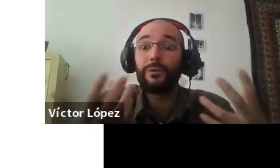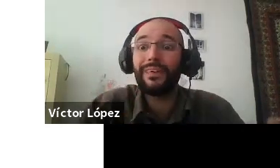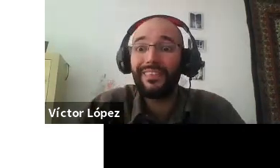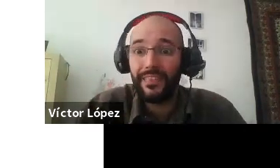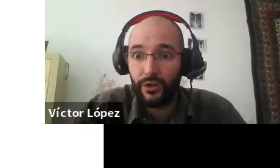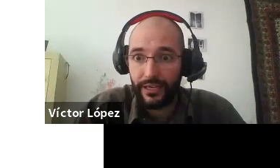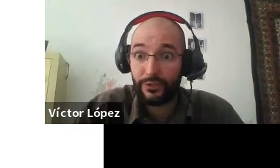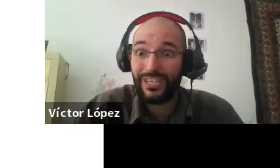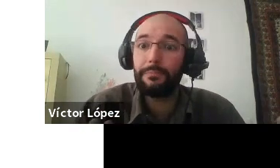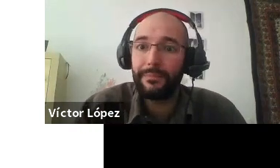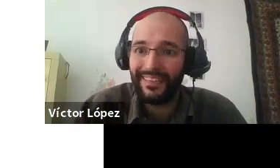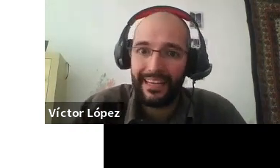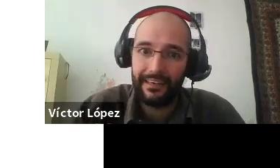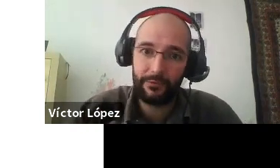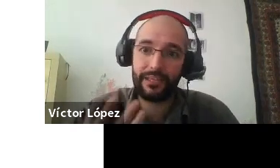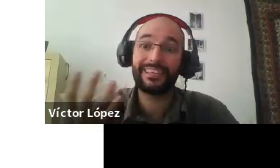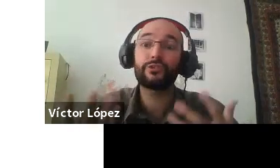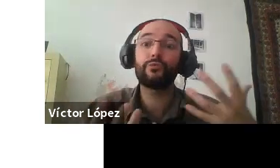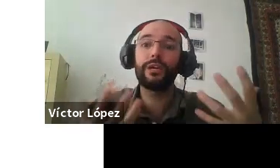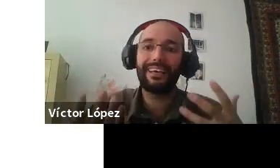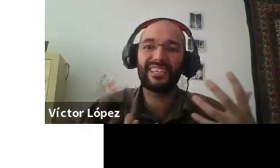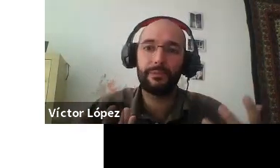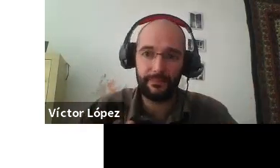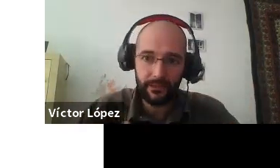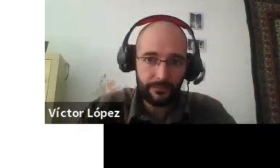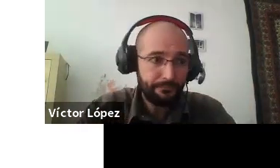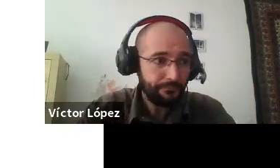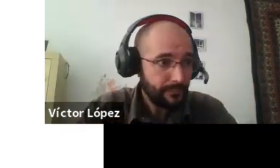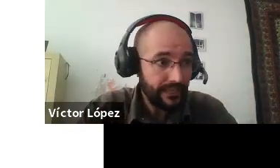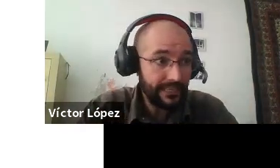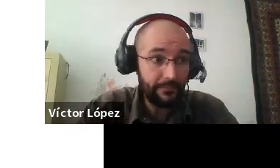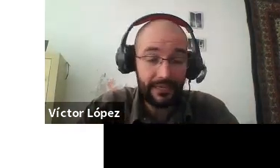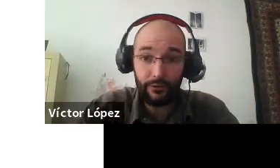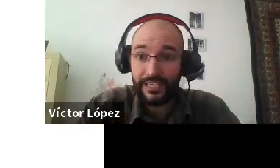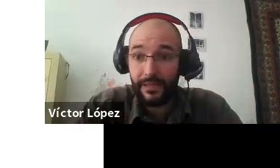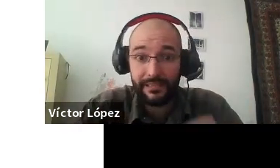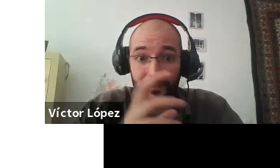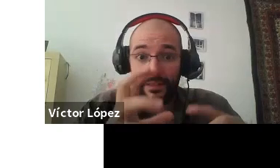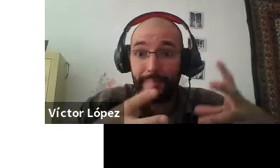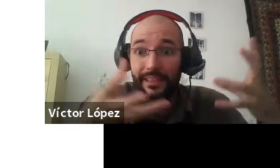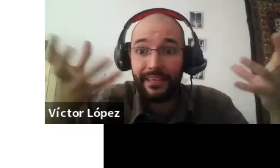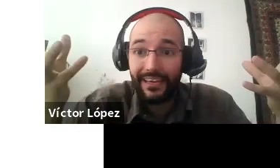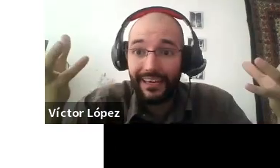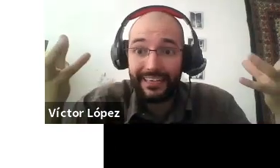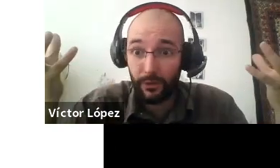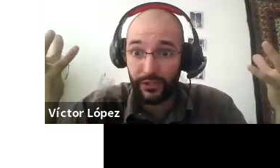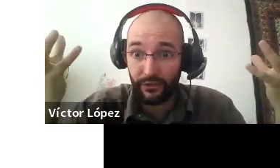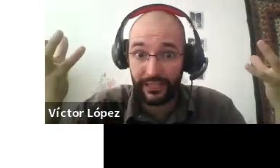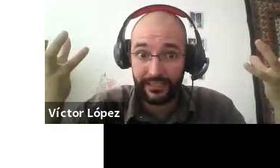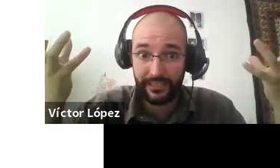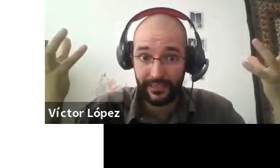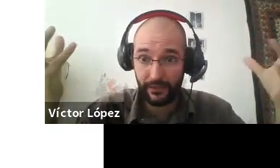algún tipo de medición, digamos, experimental, por tanto, que suena a experimento. Y también, otras veces, simplemente aparece el